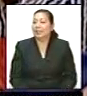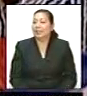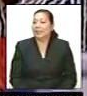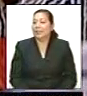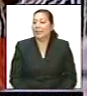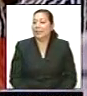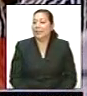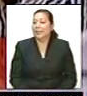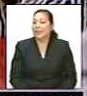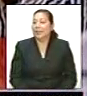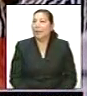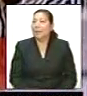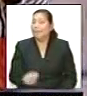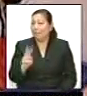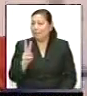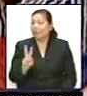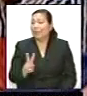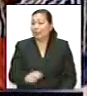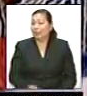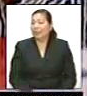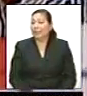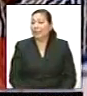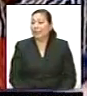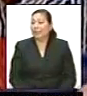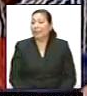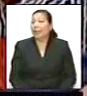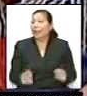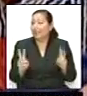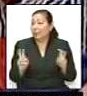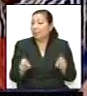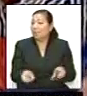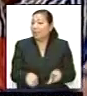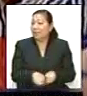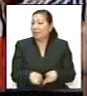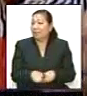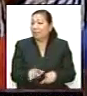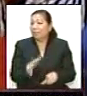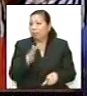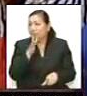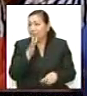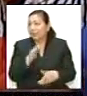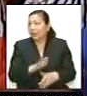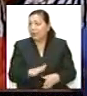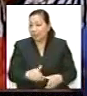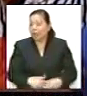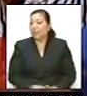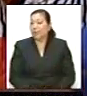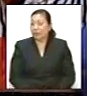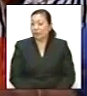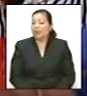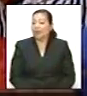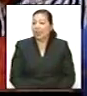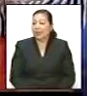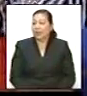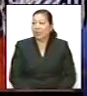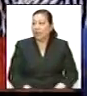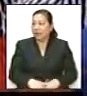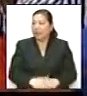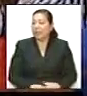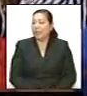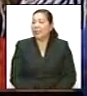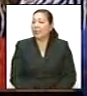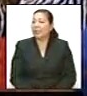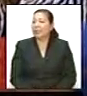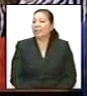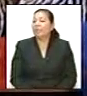venezolana entonces este tema también no sé si en algún momento se ha tocado se va a tocar en